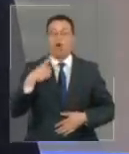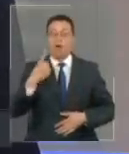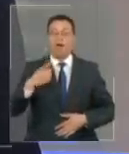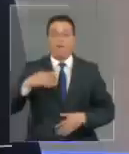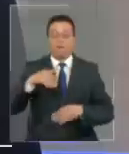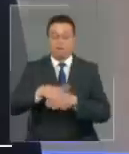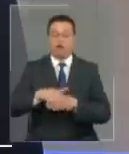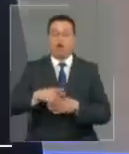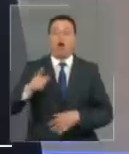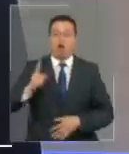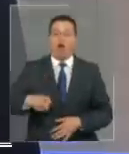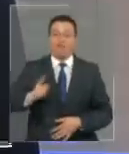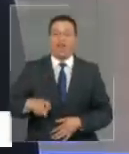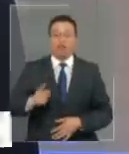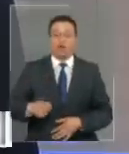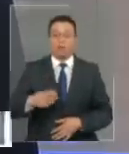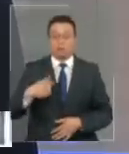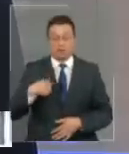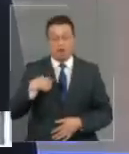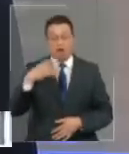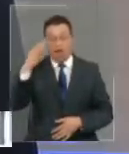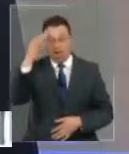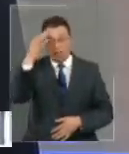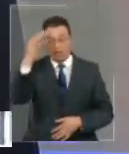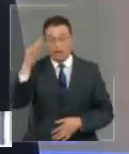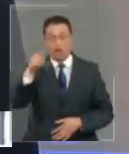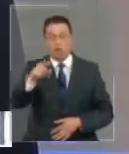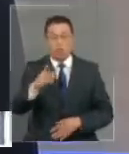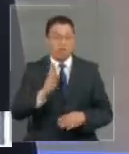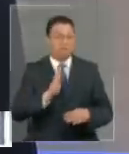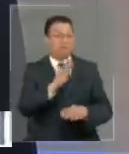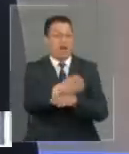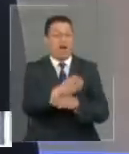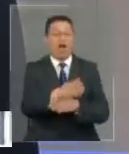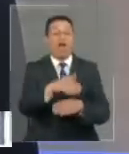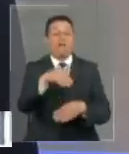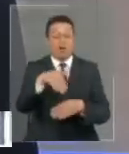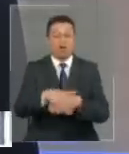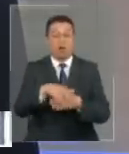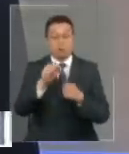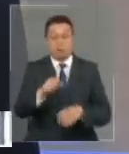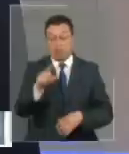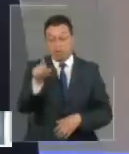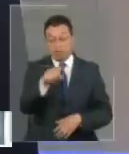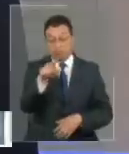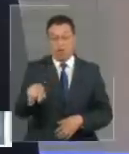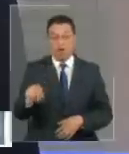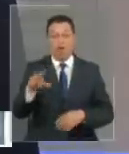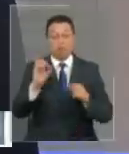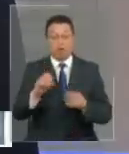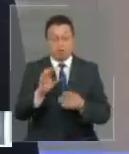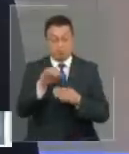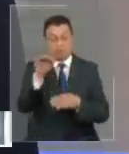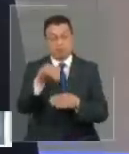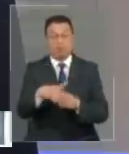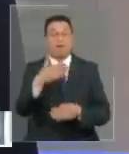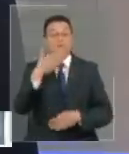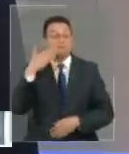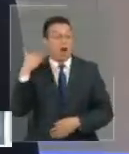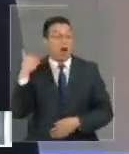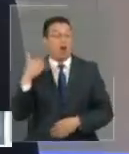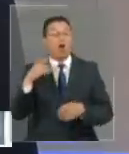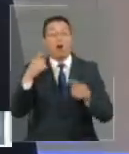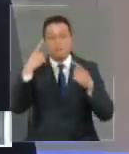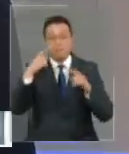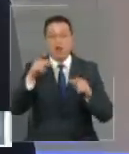ser obligatorio. Ahora, entiendo que uno cuando va a votar puede anular también, puede votar en blanco,